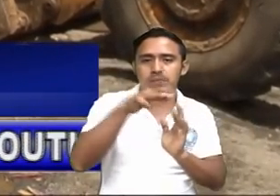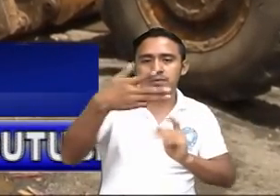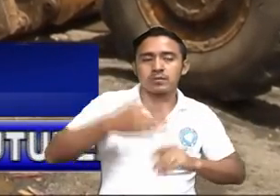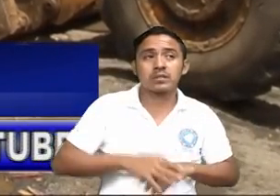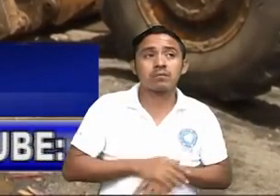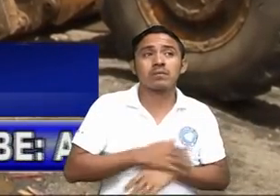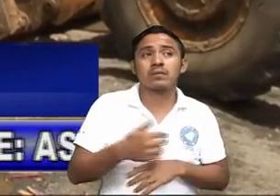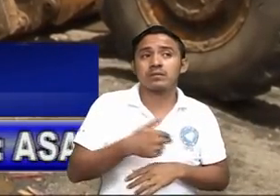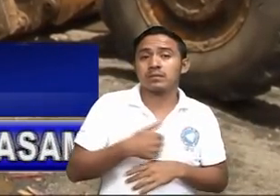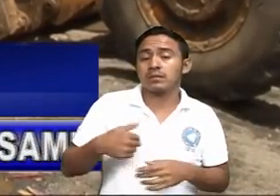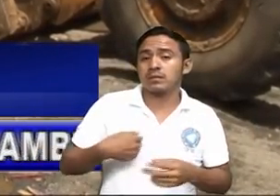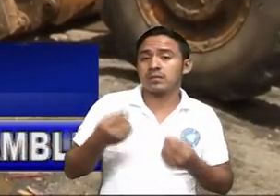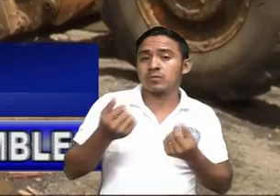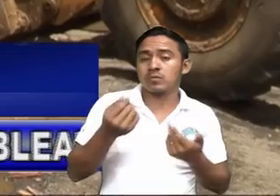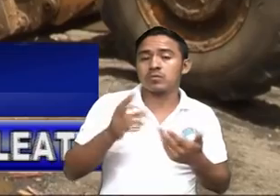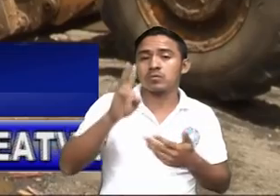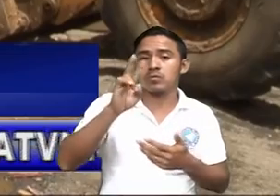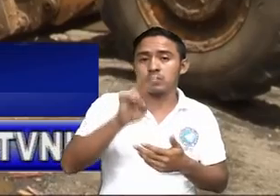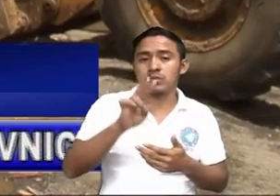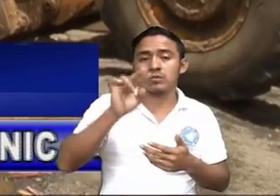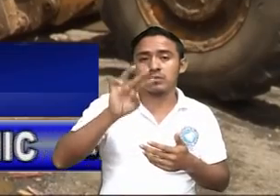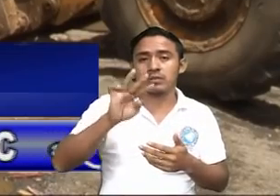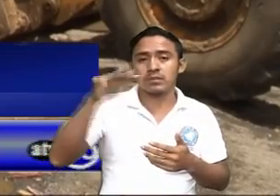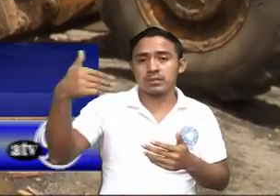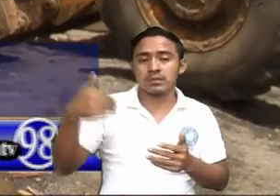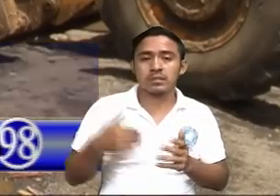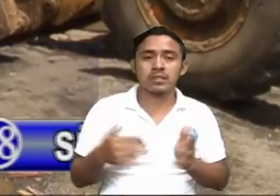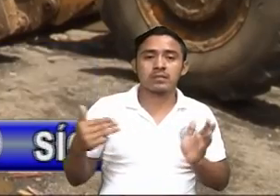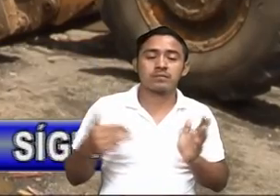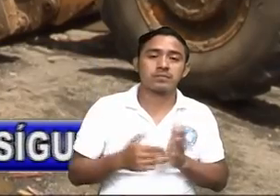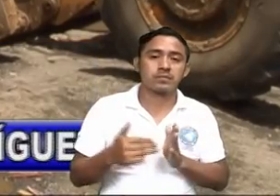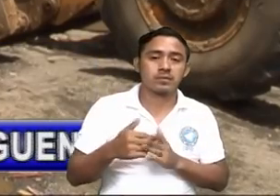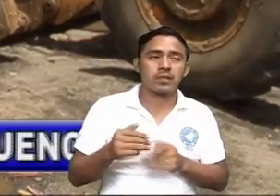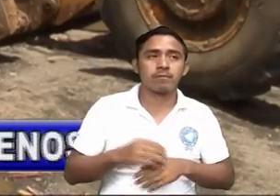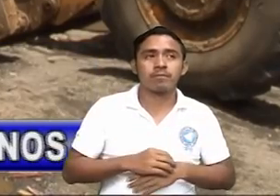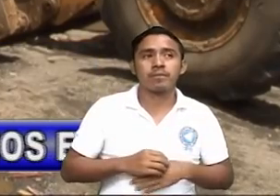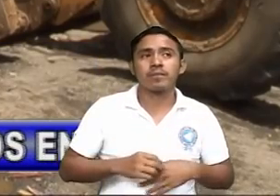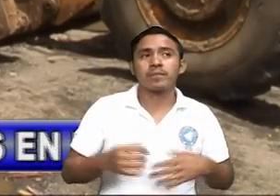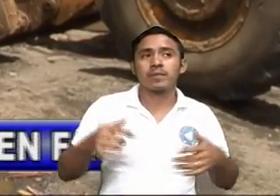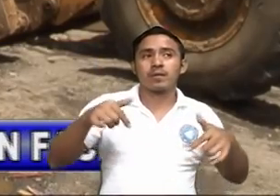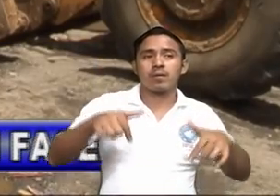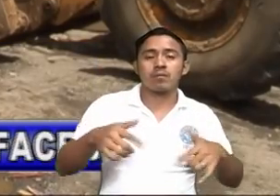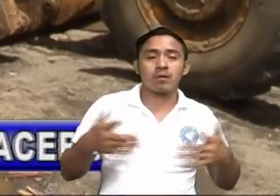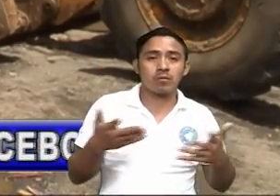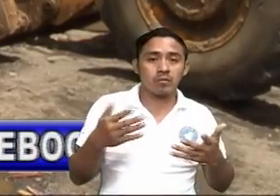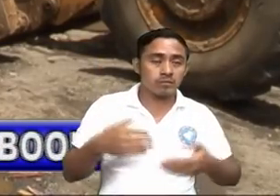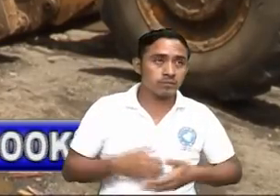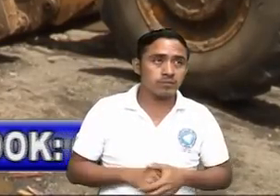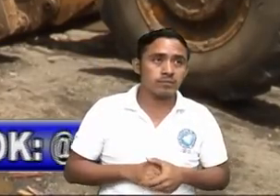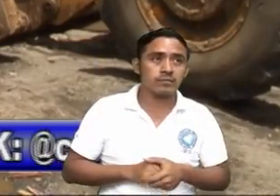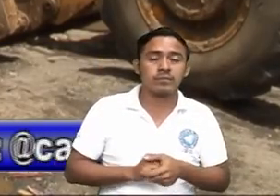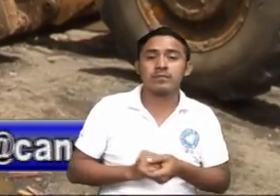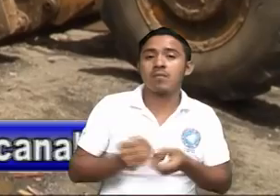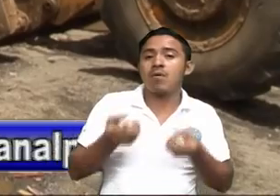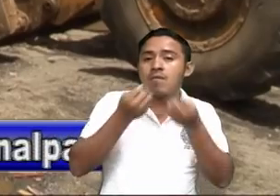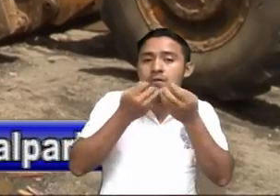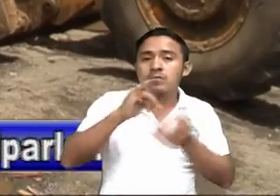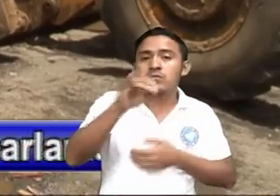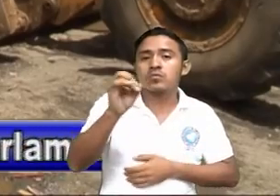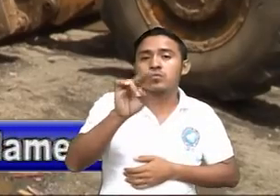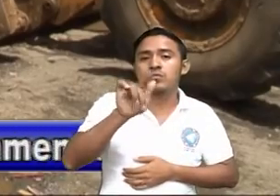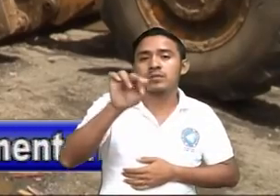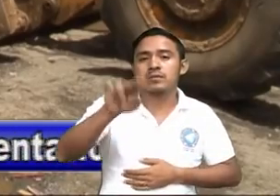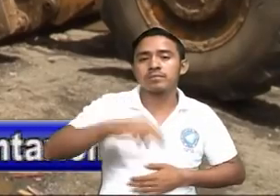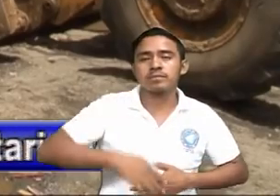se destinaron 236.9 millones de córdobas. Con cámara de Wendell Noguera, informó para el canal parlamentario